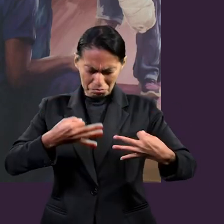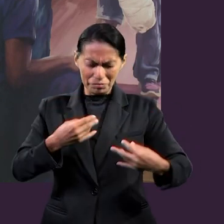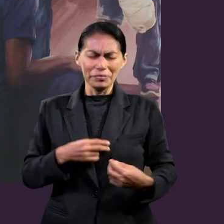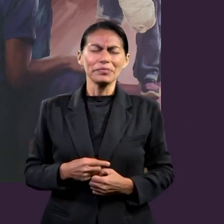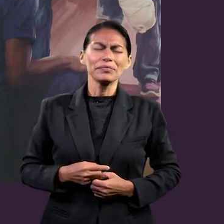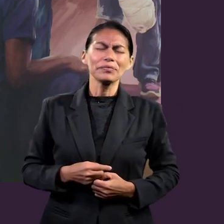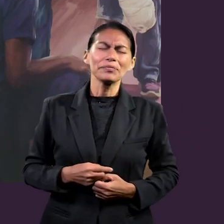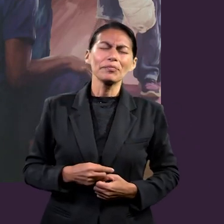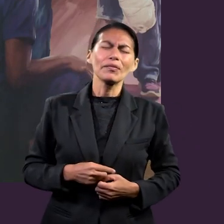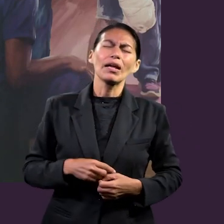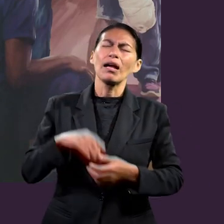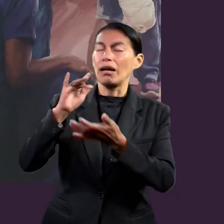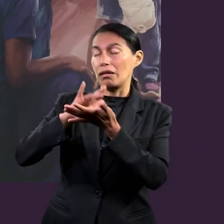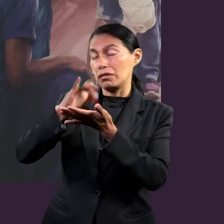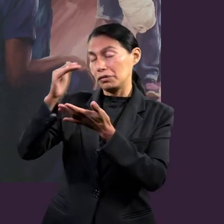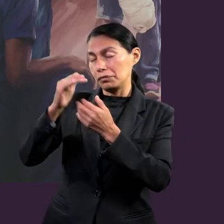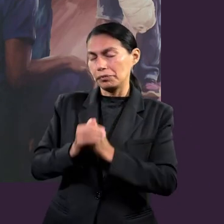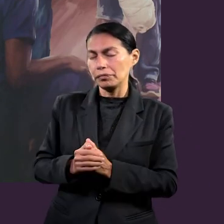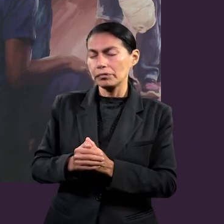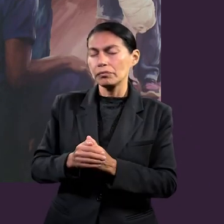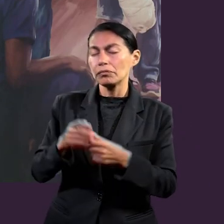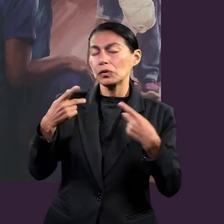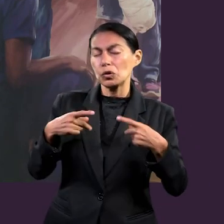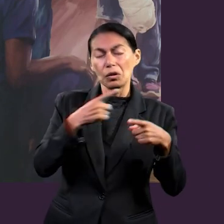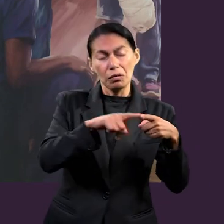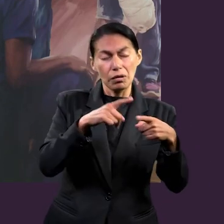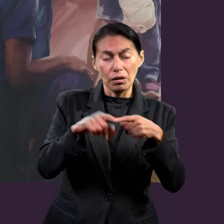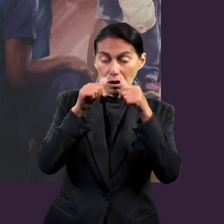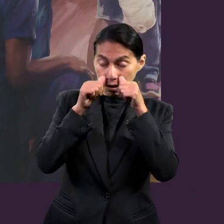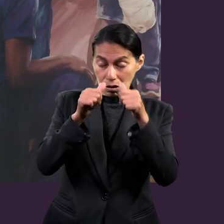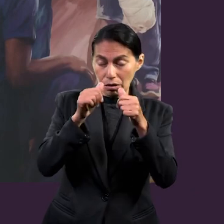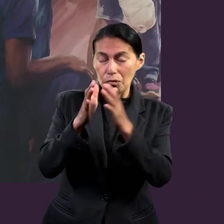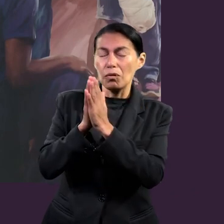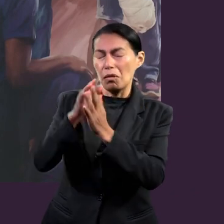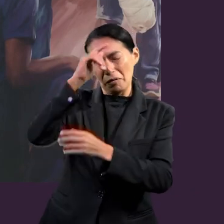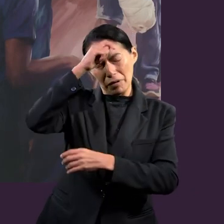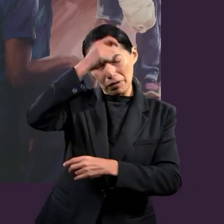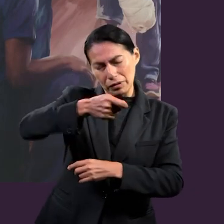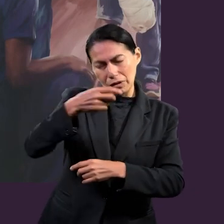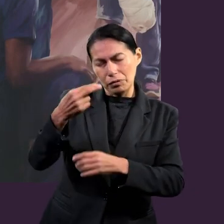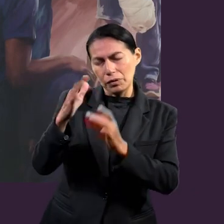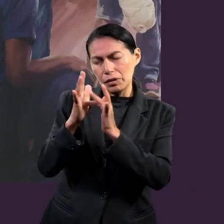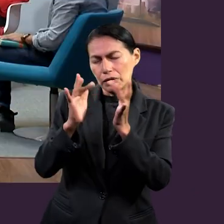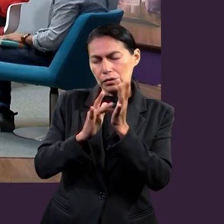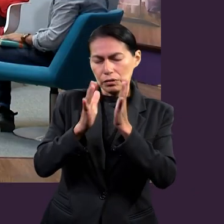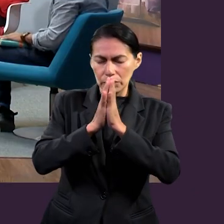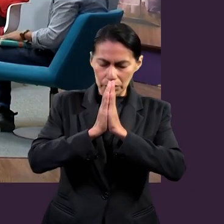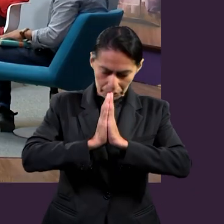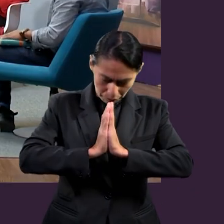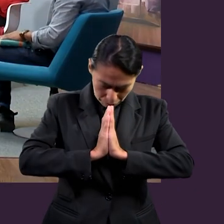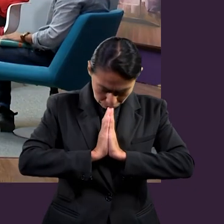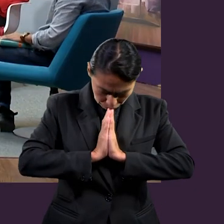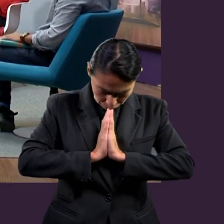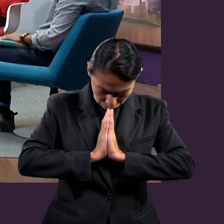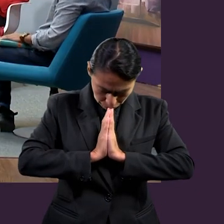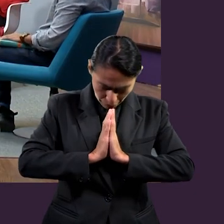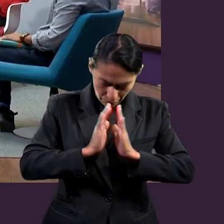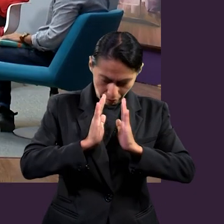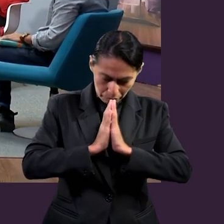Gracias por todo, Señor. Cuida a las familias que nos escuchan. En el nombre precioso de Cristo Jesús. Amén. Amén. Amén.